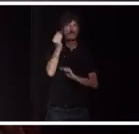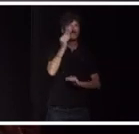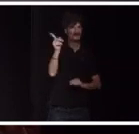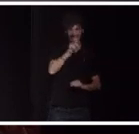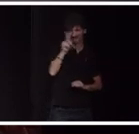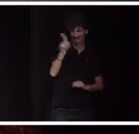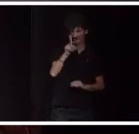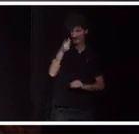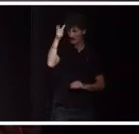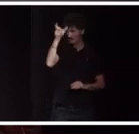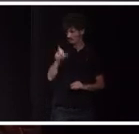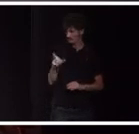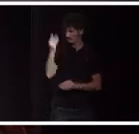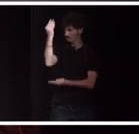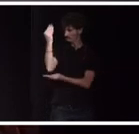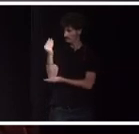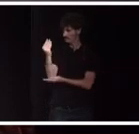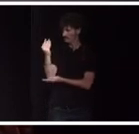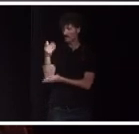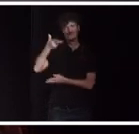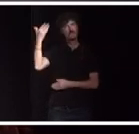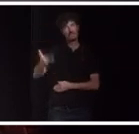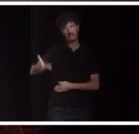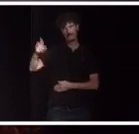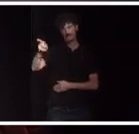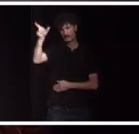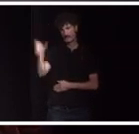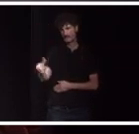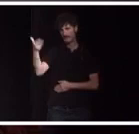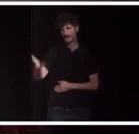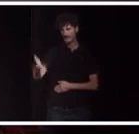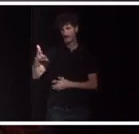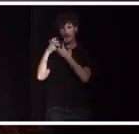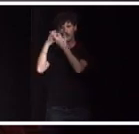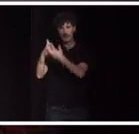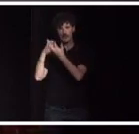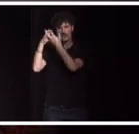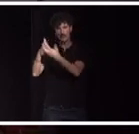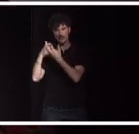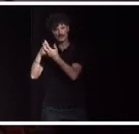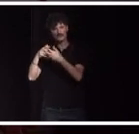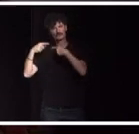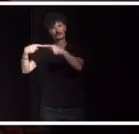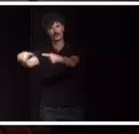sino como uno de esos hombres imprescindibles que decía Brecht, que luchan cada día.